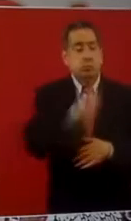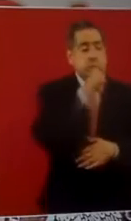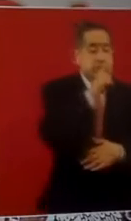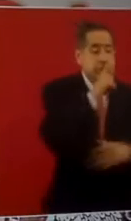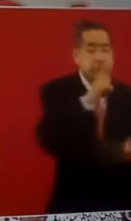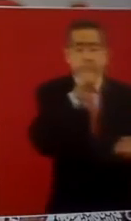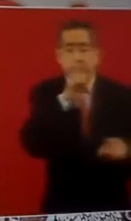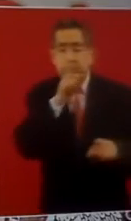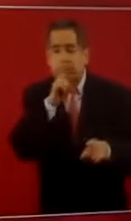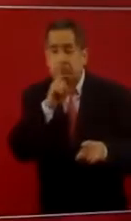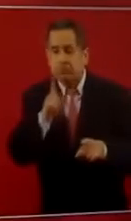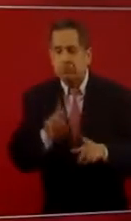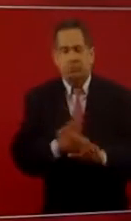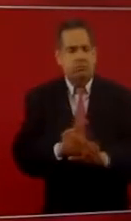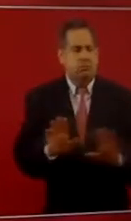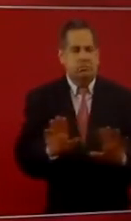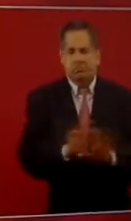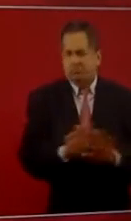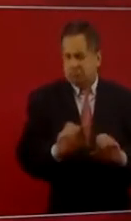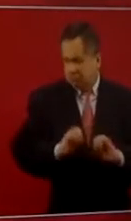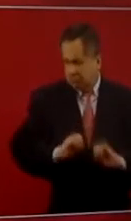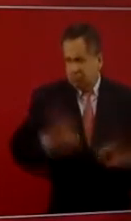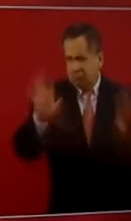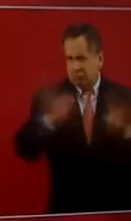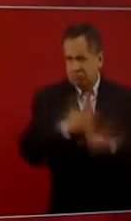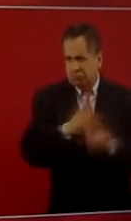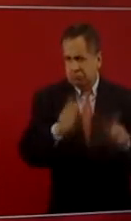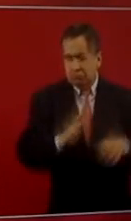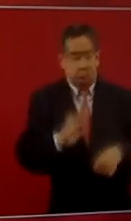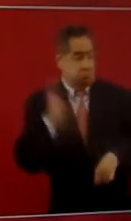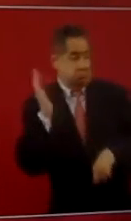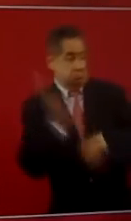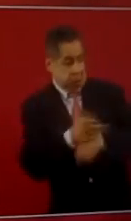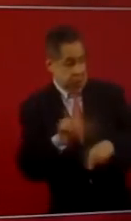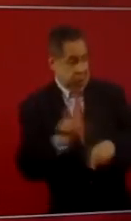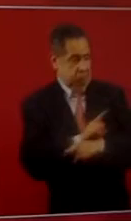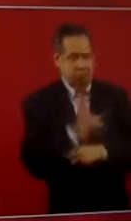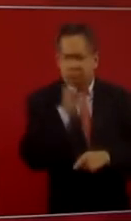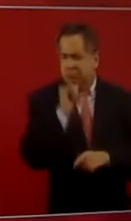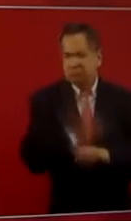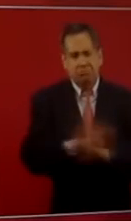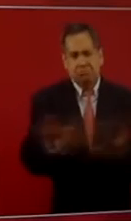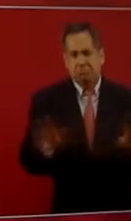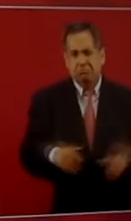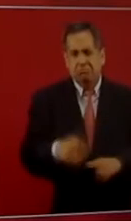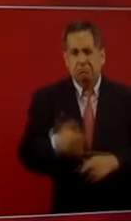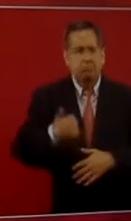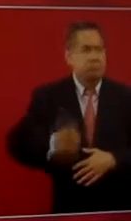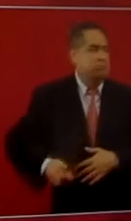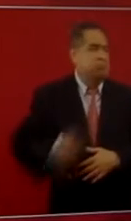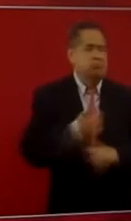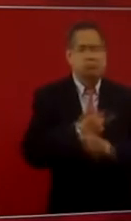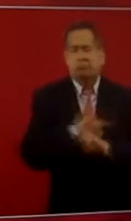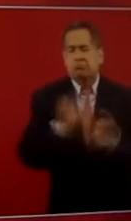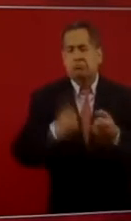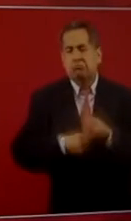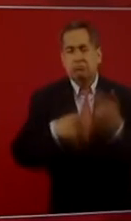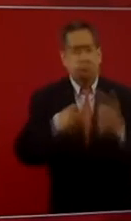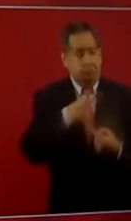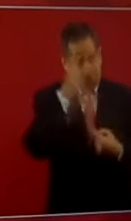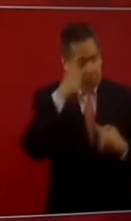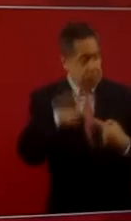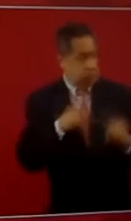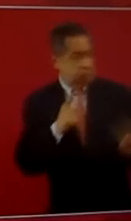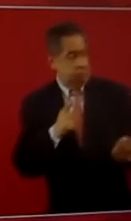todo delito, puesto que eran falsos testimonios. Ante ello, el ex dirigente de los grupos armados calificó